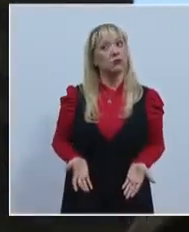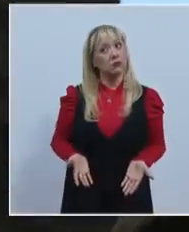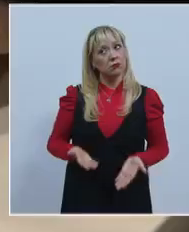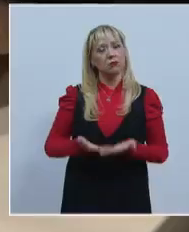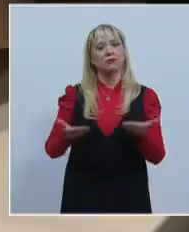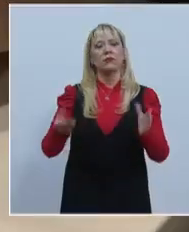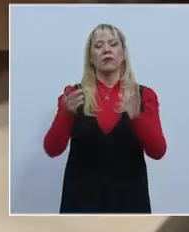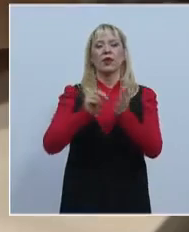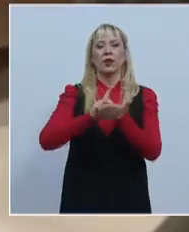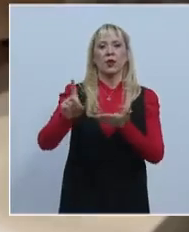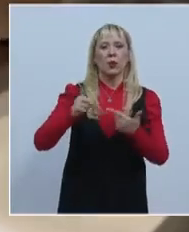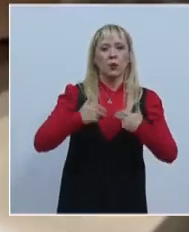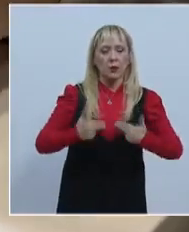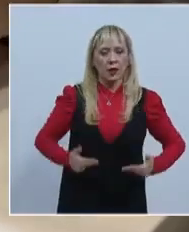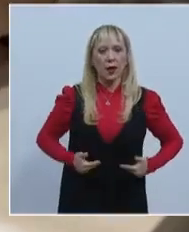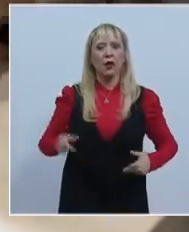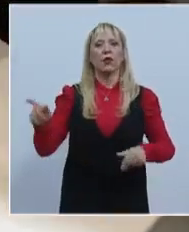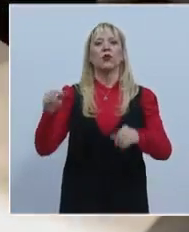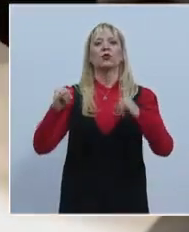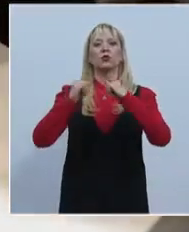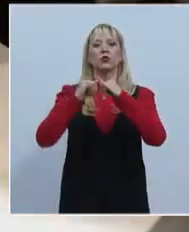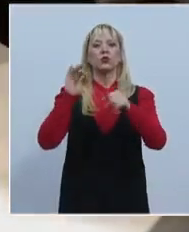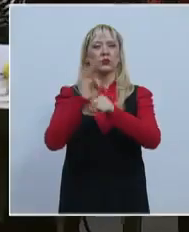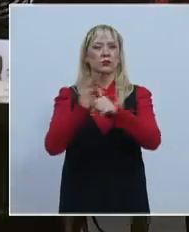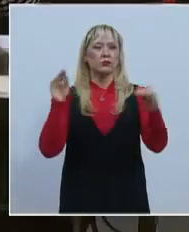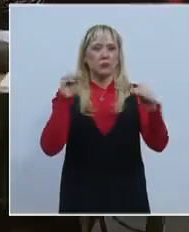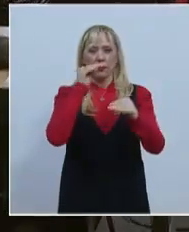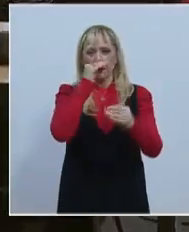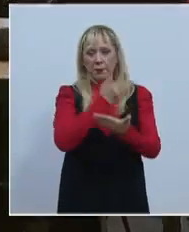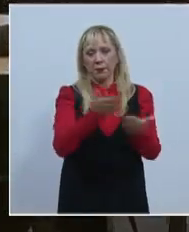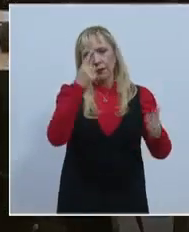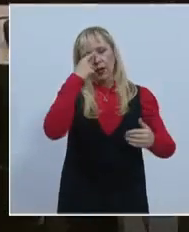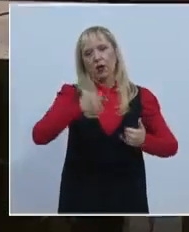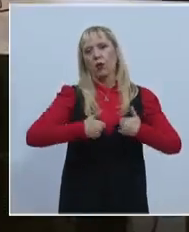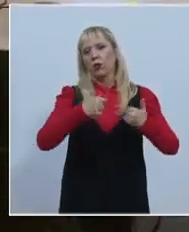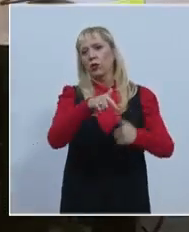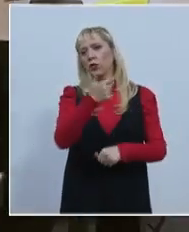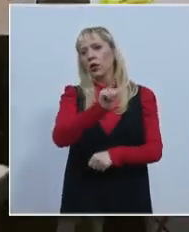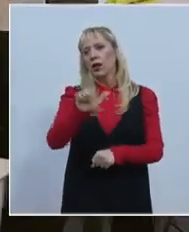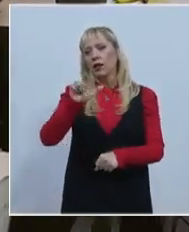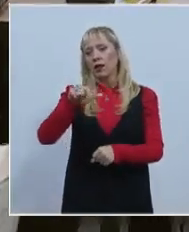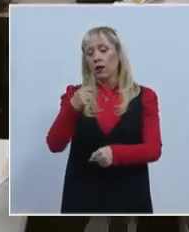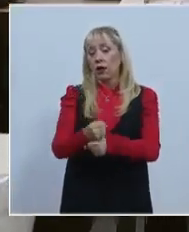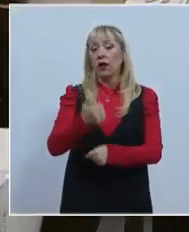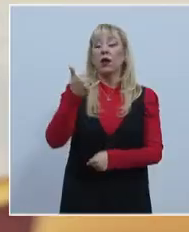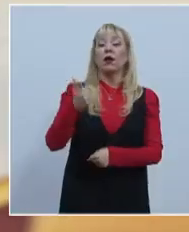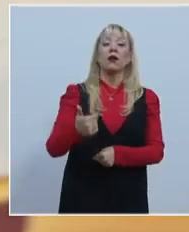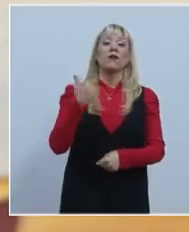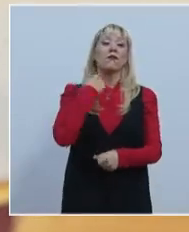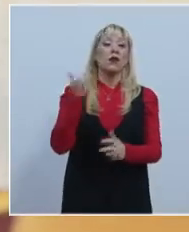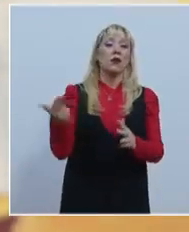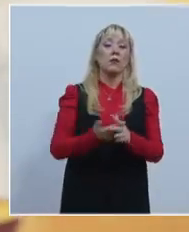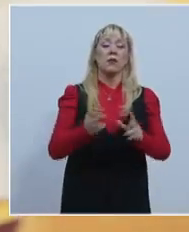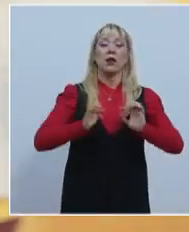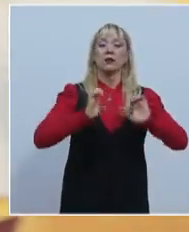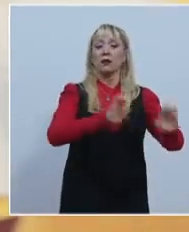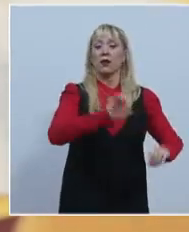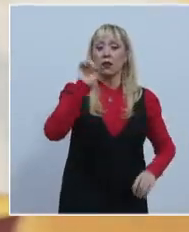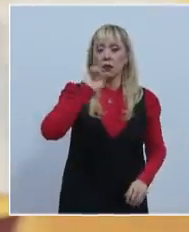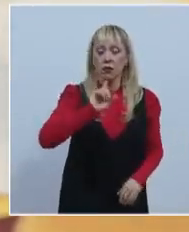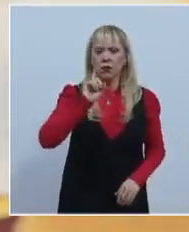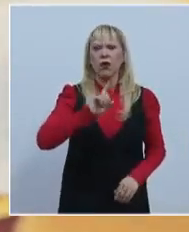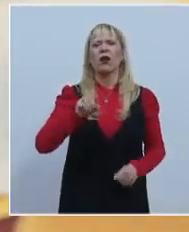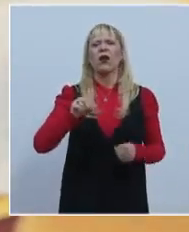humanos, intervención de la Defensoría en el sistema de justicia penal para adolescentes y feminicidio. En el curso para asesores